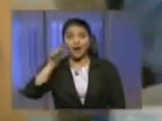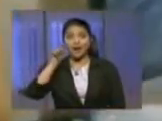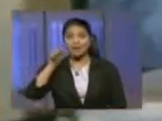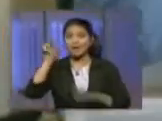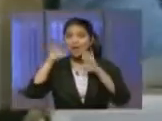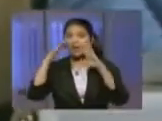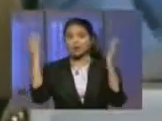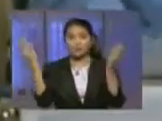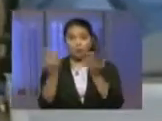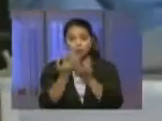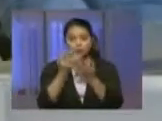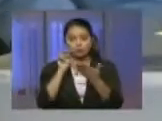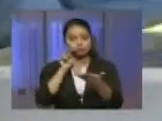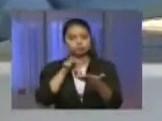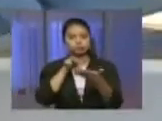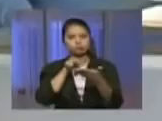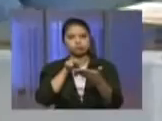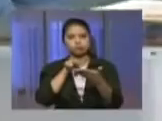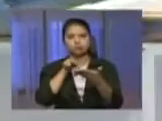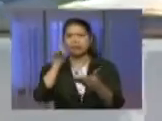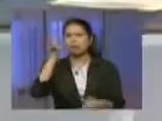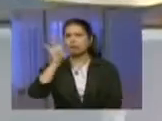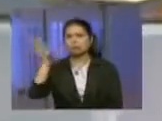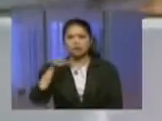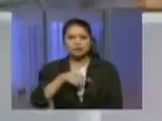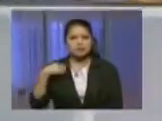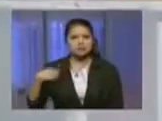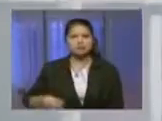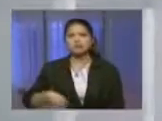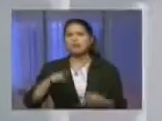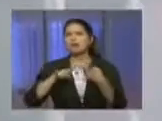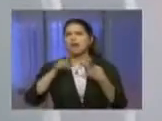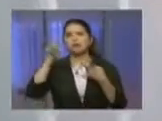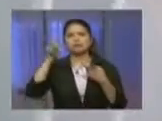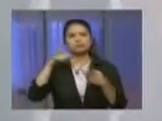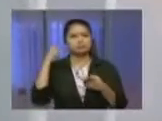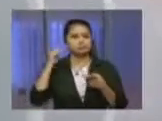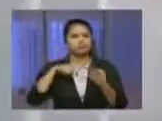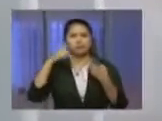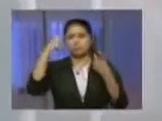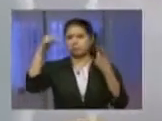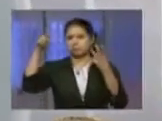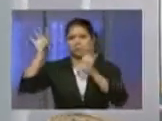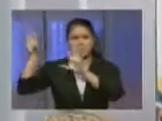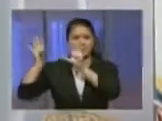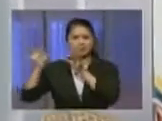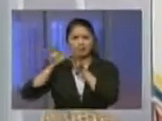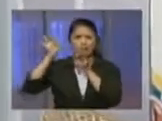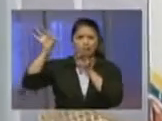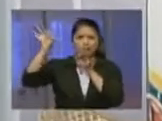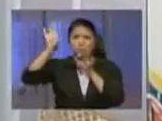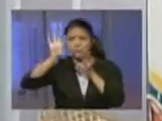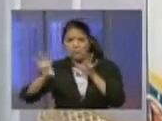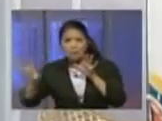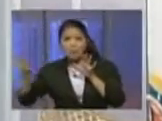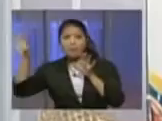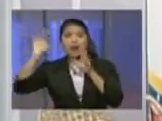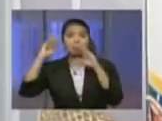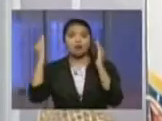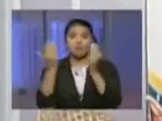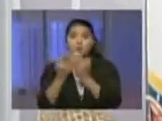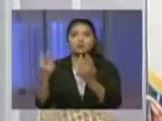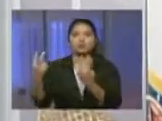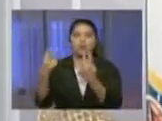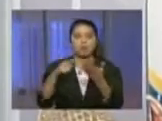entero en beijin en Moscú en johanesburgo ahí nos vem el mundo